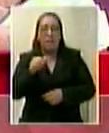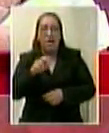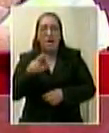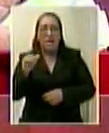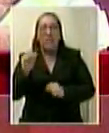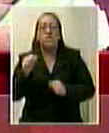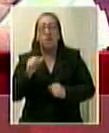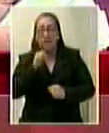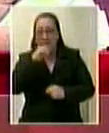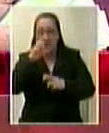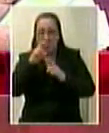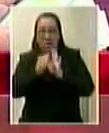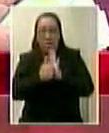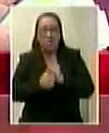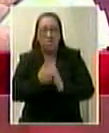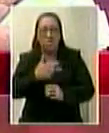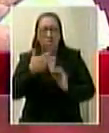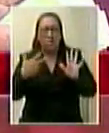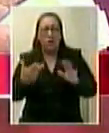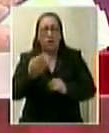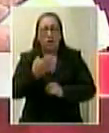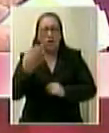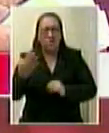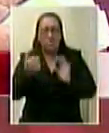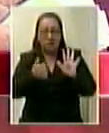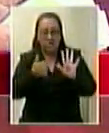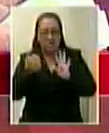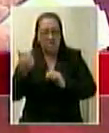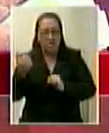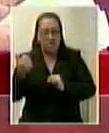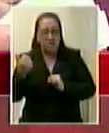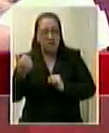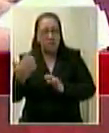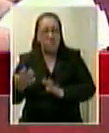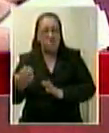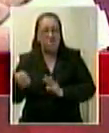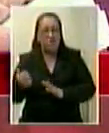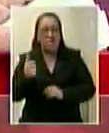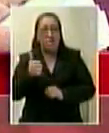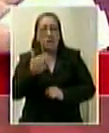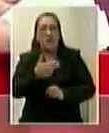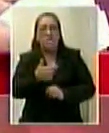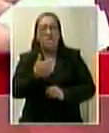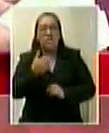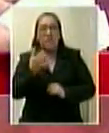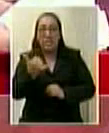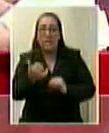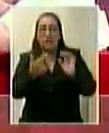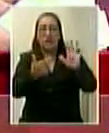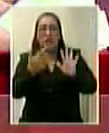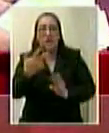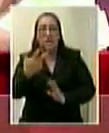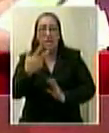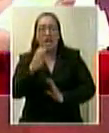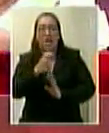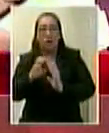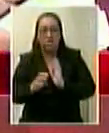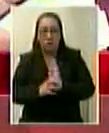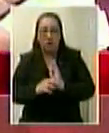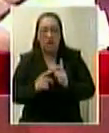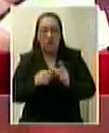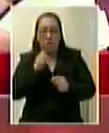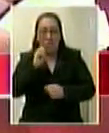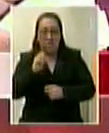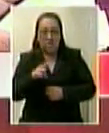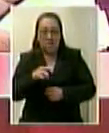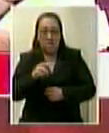los artículos 38, 44, 54, 66 y 73 de la Constitución. Para ello, voy a